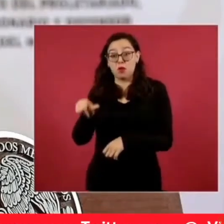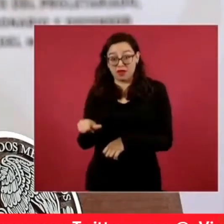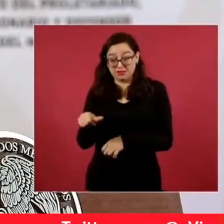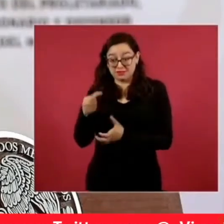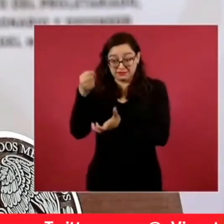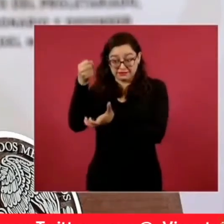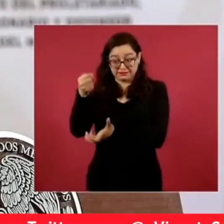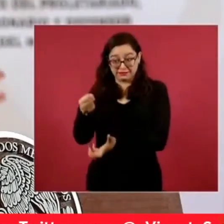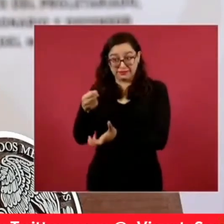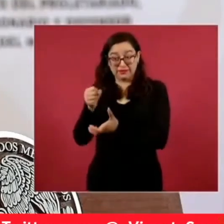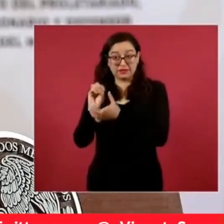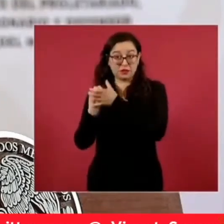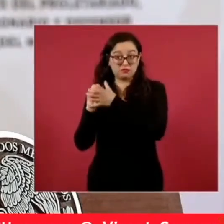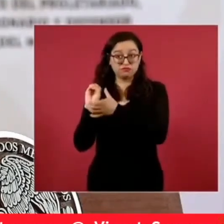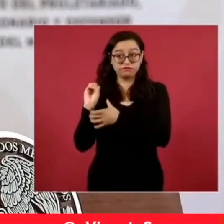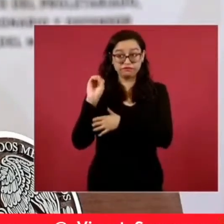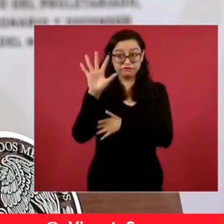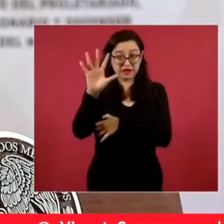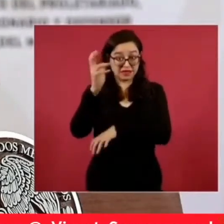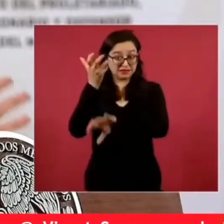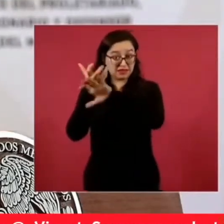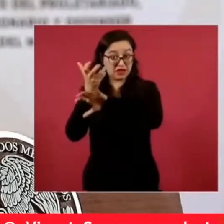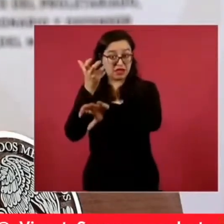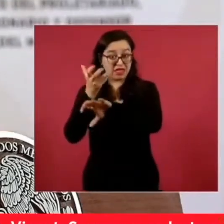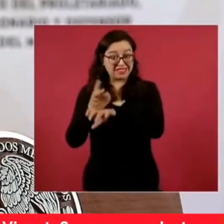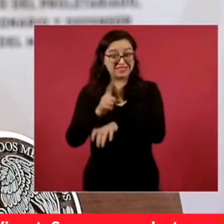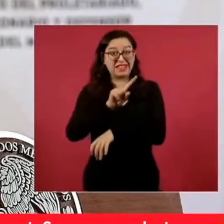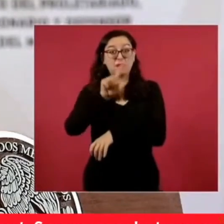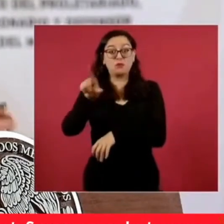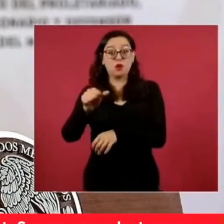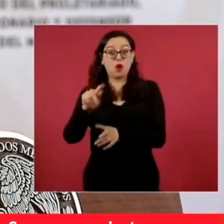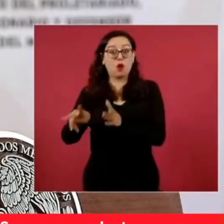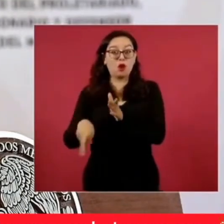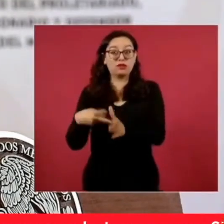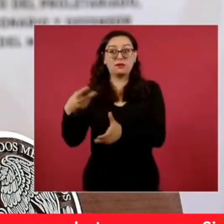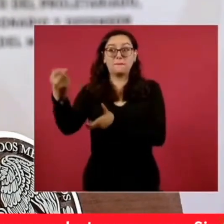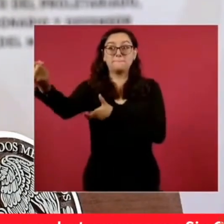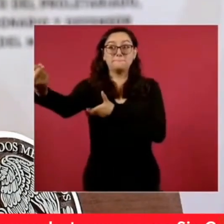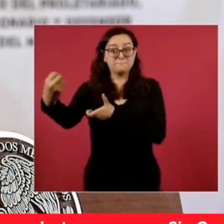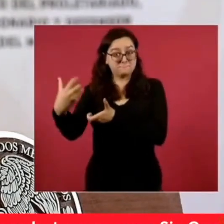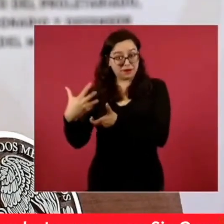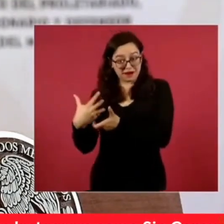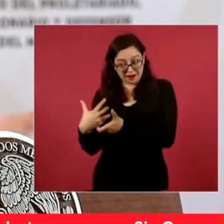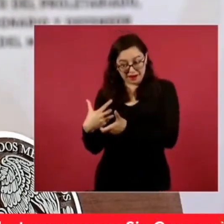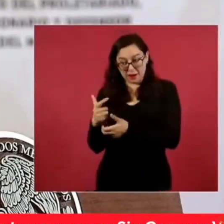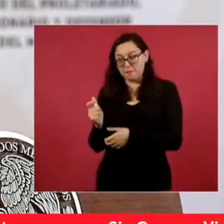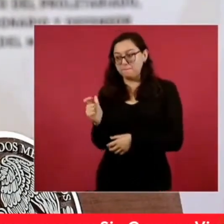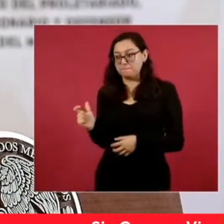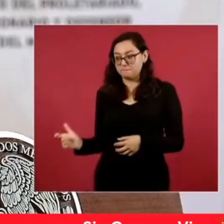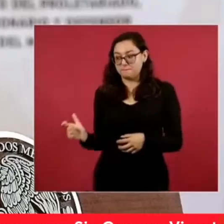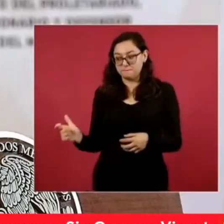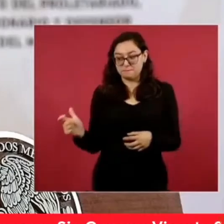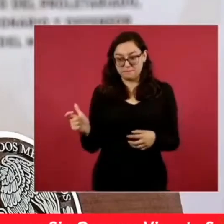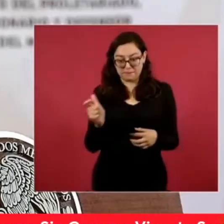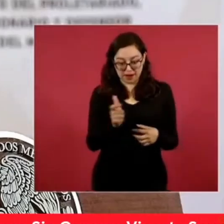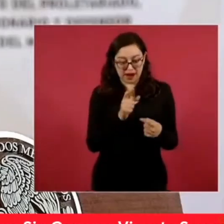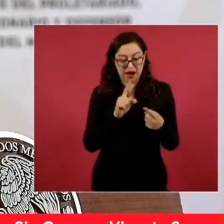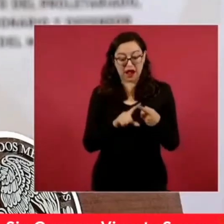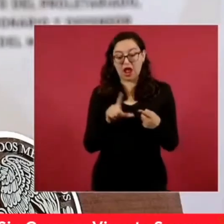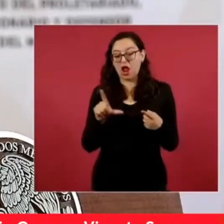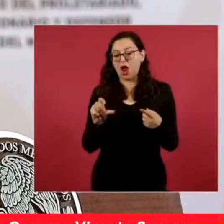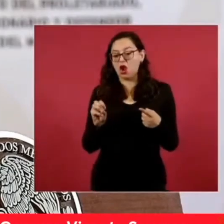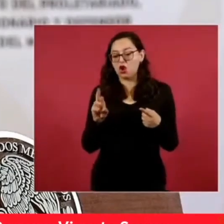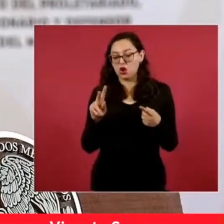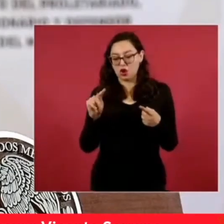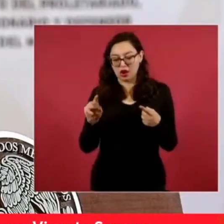periodistas, entre los que están Carlos Loret de Mola, Lorenzo Córdoba, que es el ex consejero